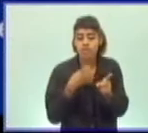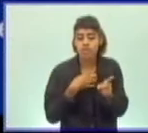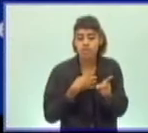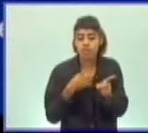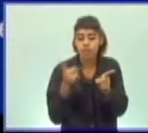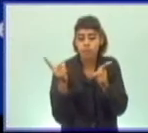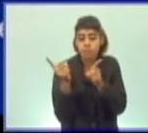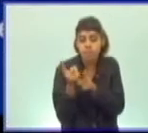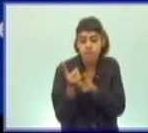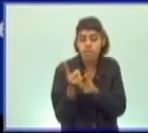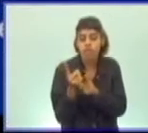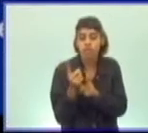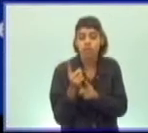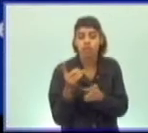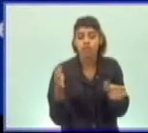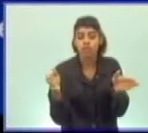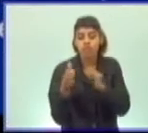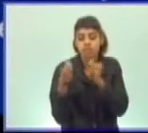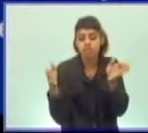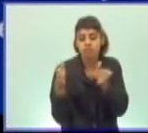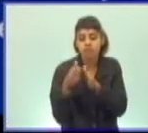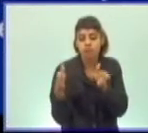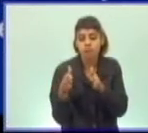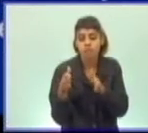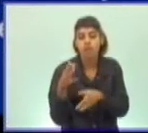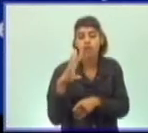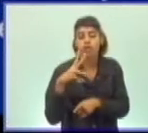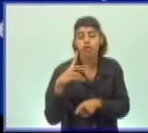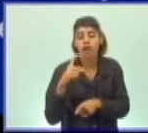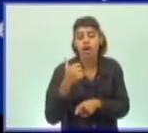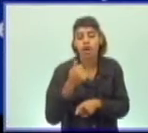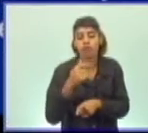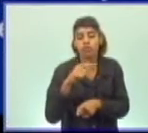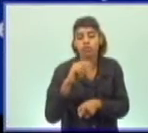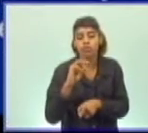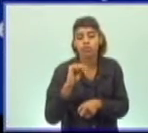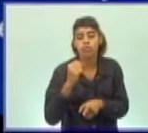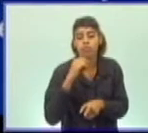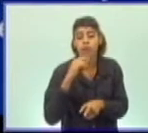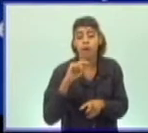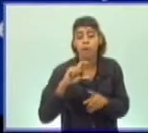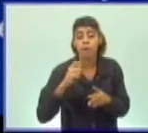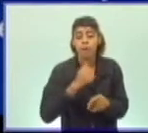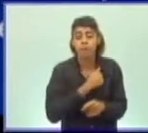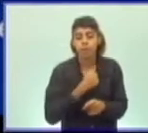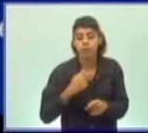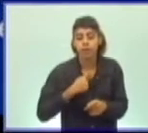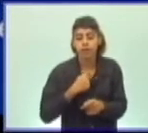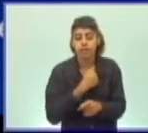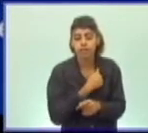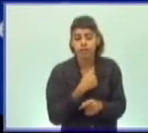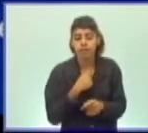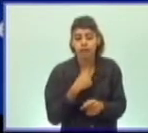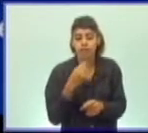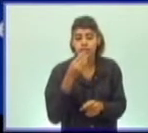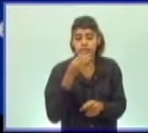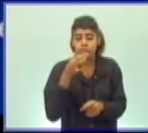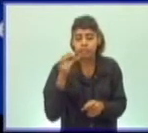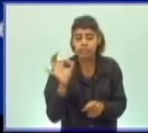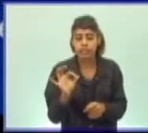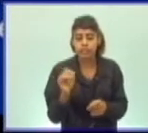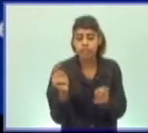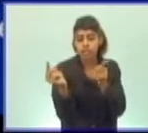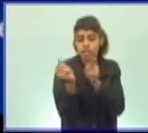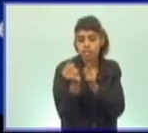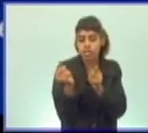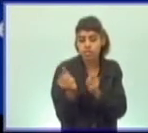del átomo. Ahora bien, las propiedades ácidas en un grupo disminuyen. Este es el análisis que ustedes deben hacer para poder